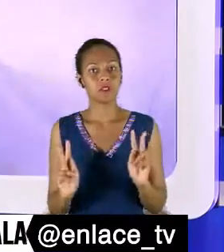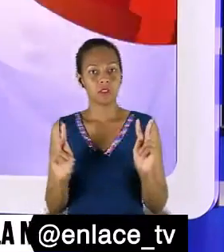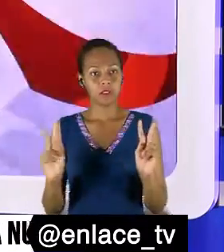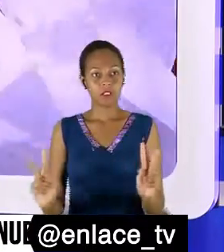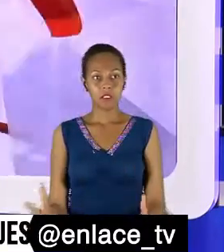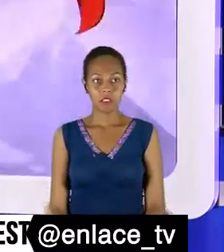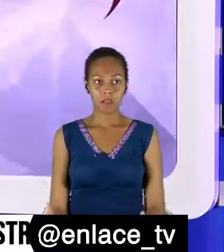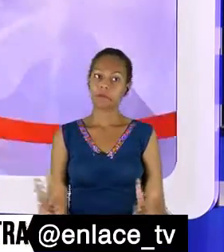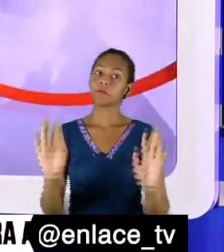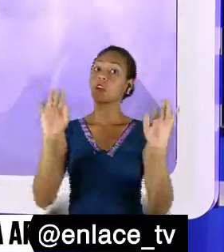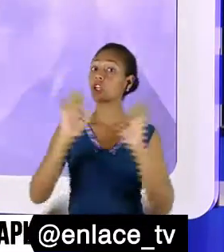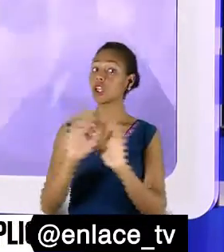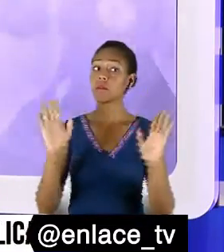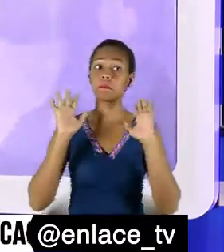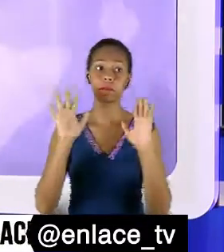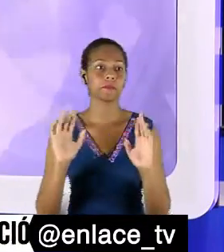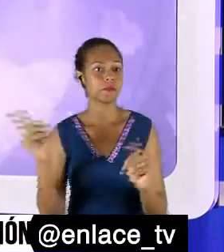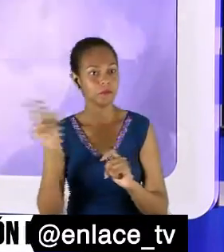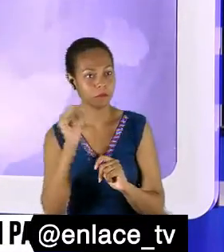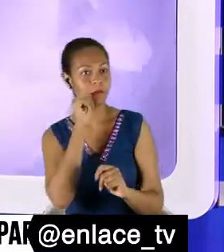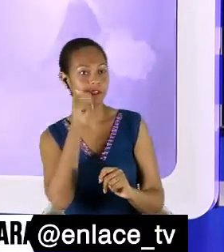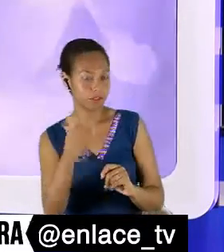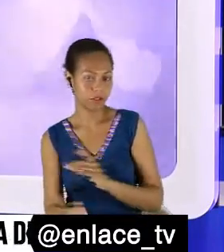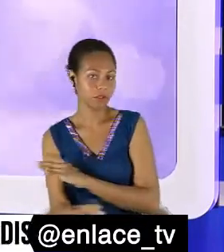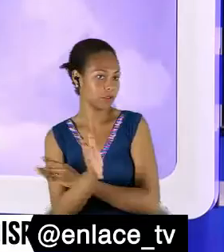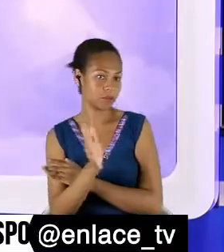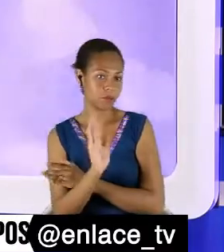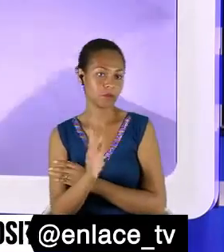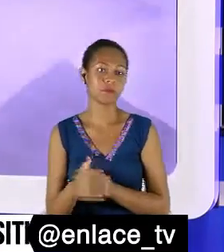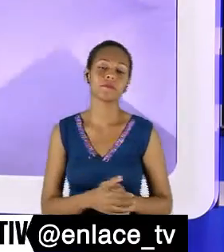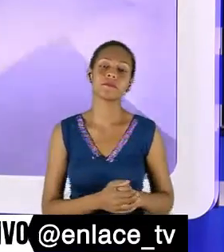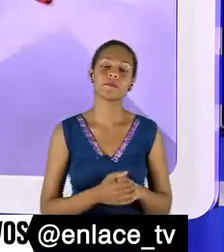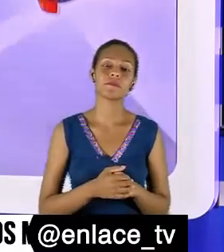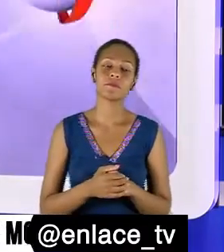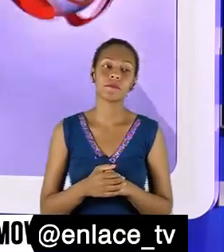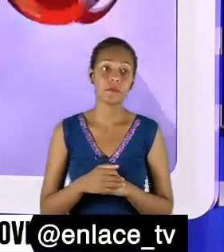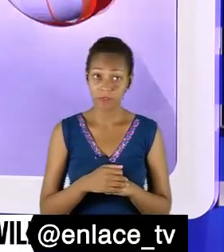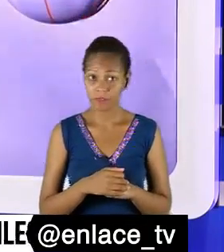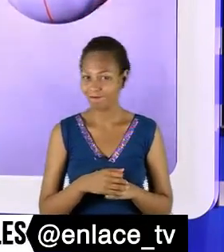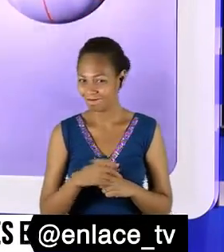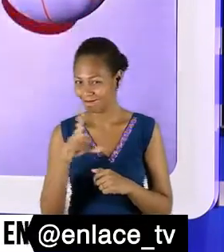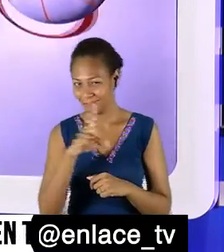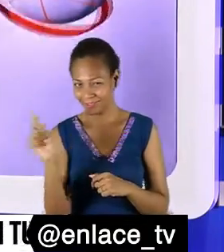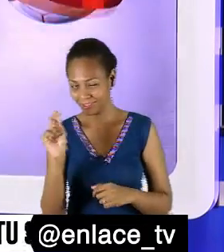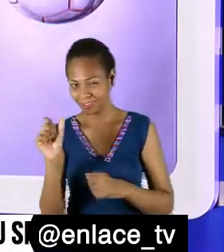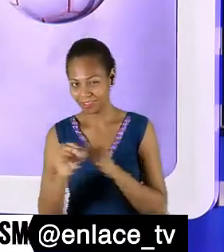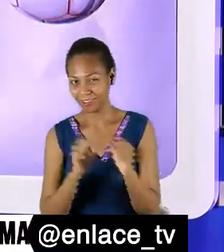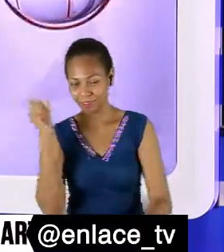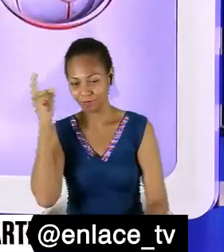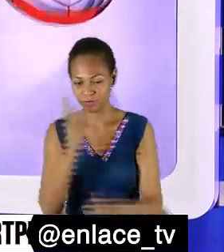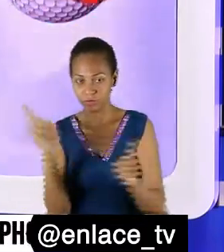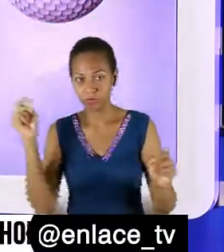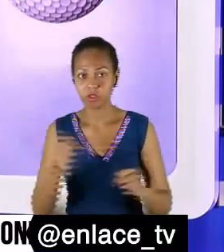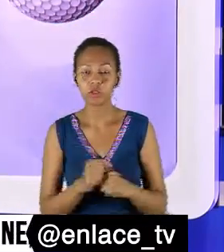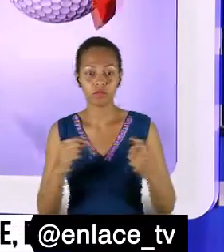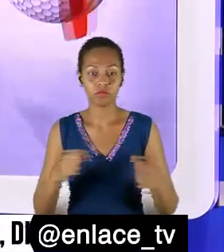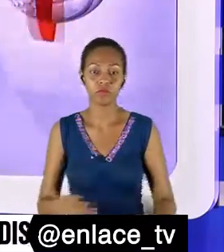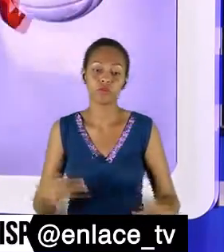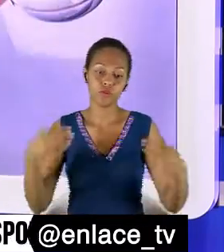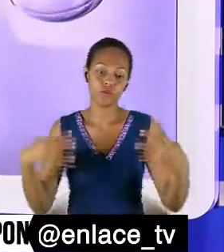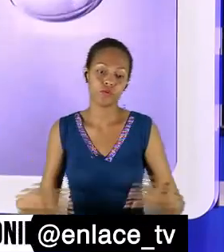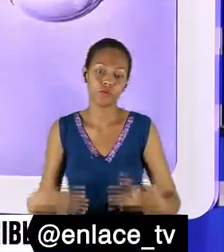nuevamente regresa este certamen que cumple sus 100 años y que ya entra en su recta final, cuartos de final. Primer partido es el